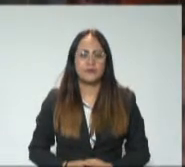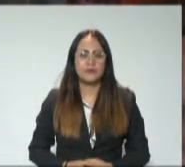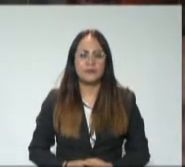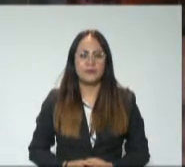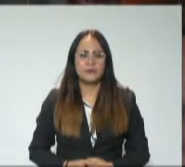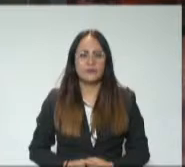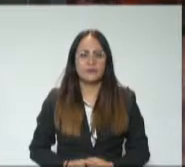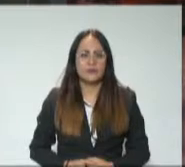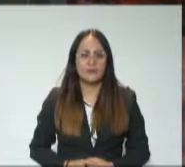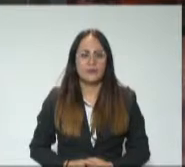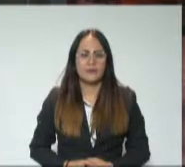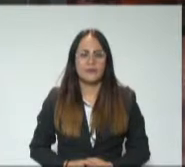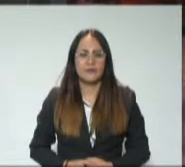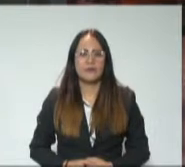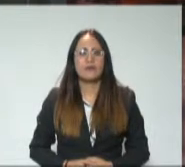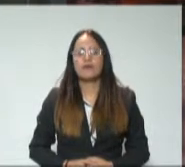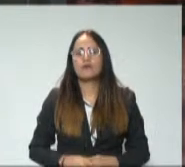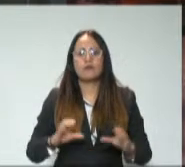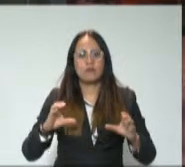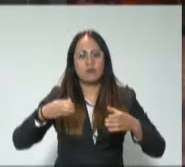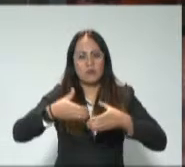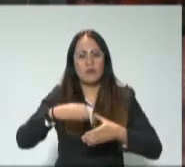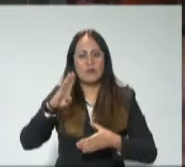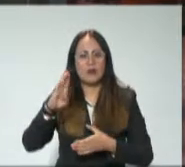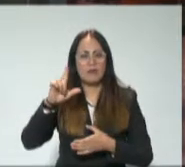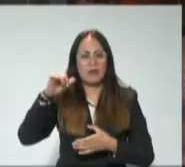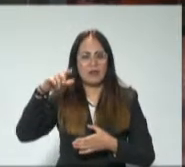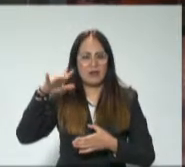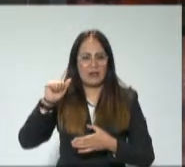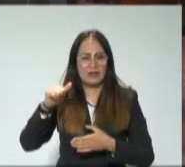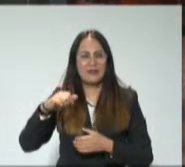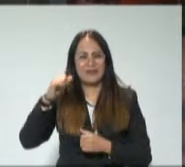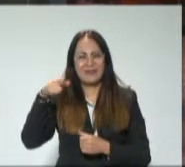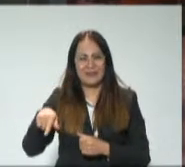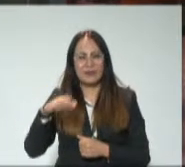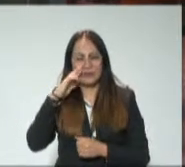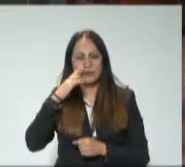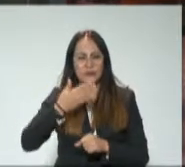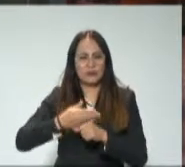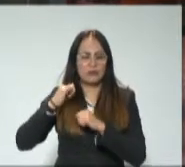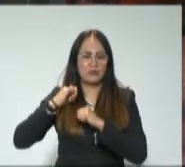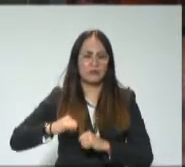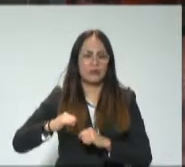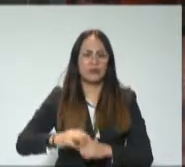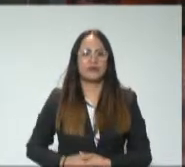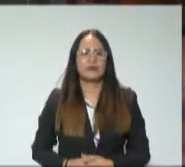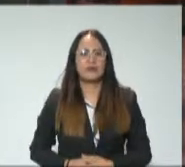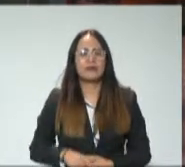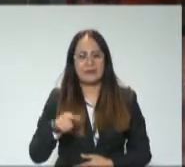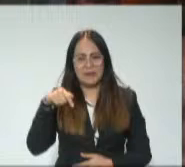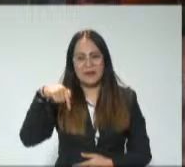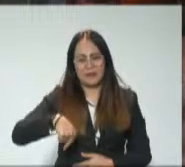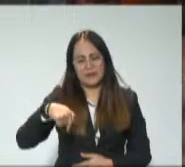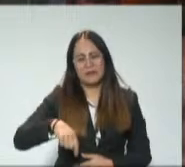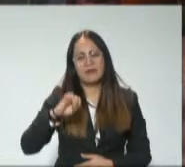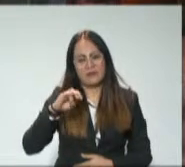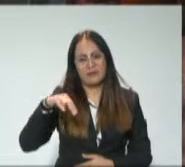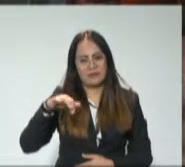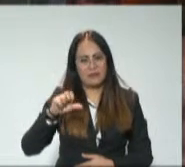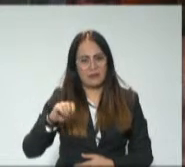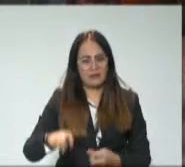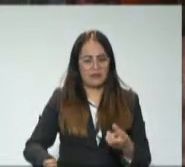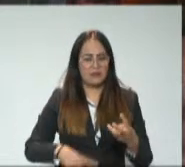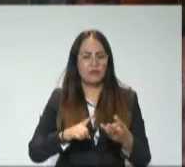diputados a la comisionada blanca Lilia Ibarra Este comisionada del inay por supuesto a